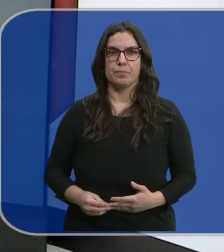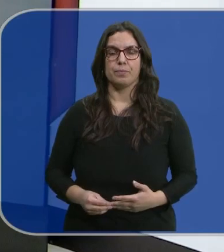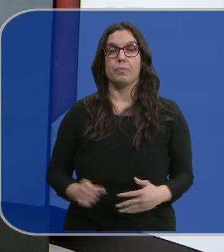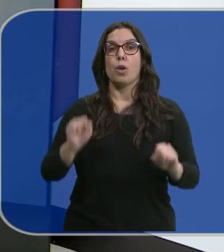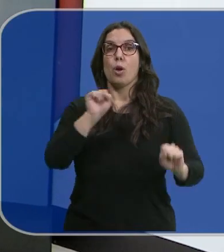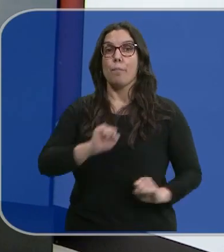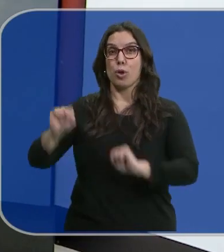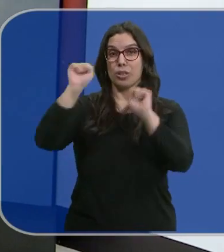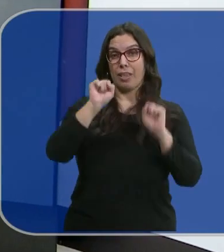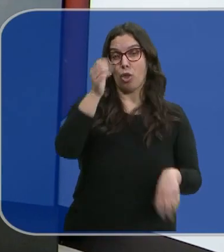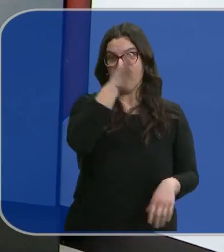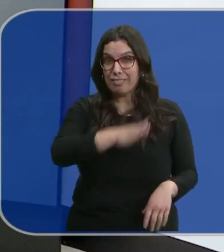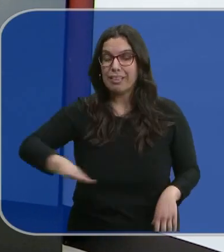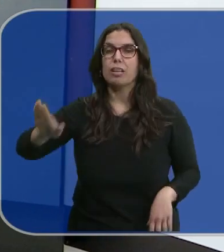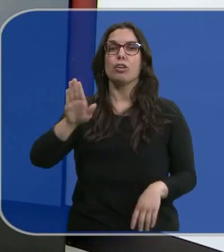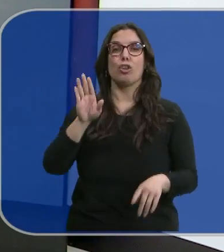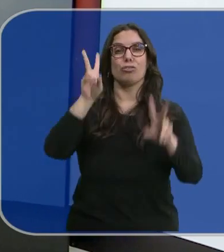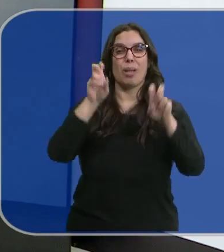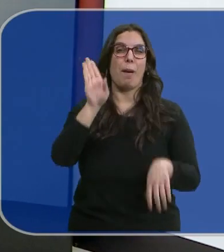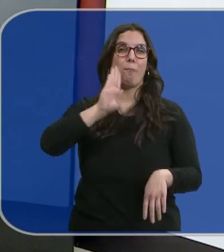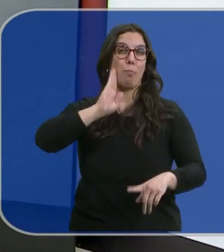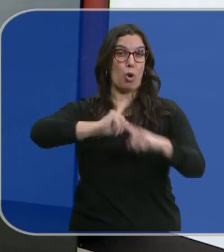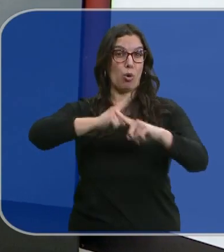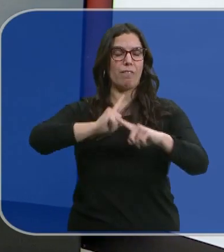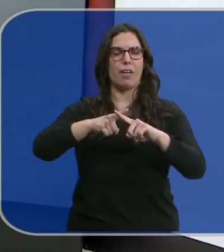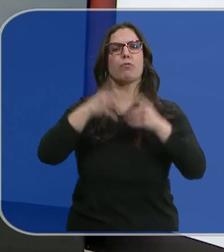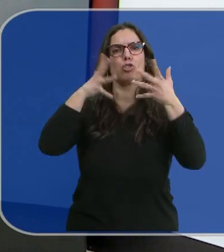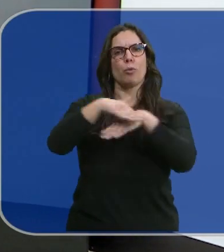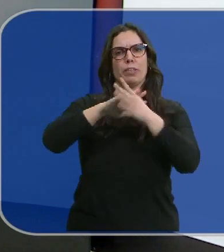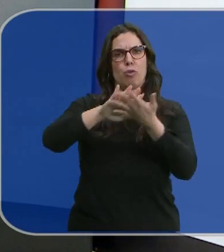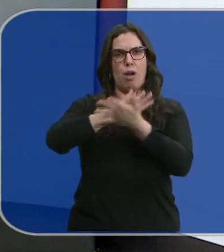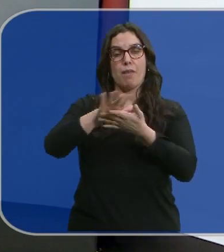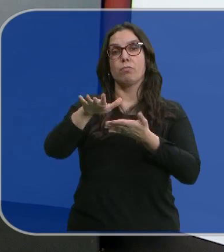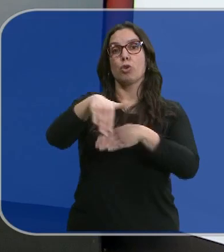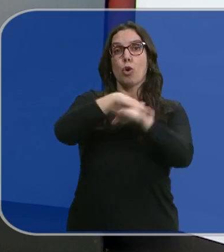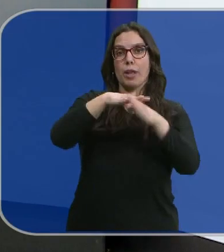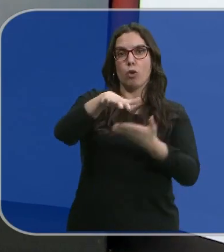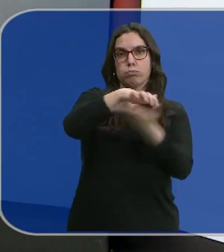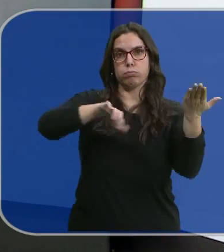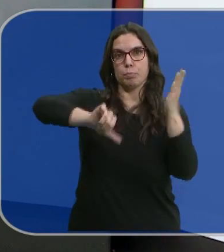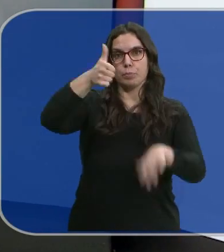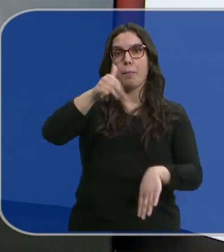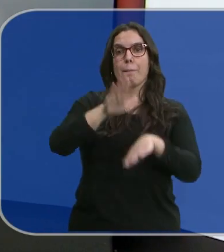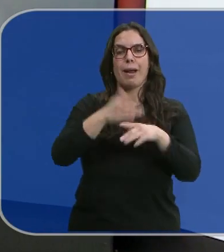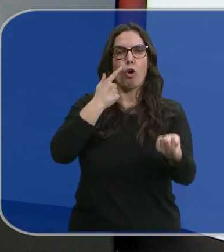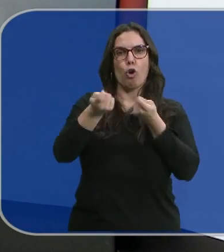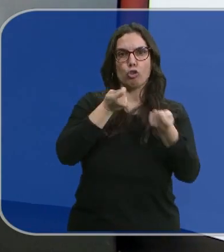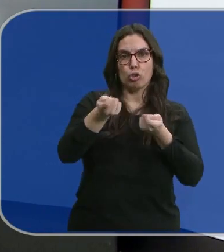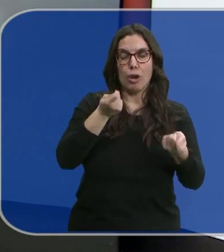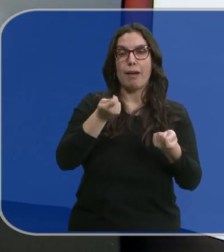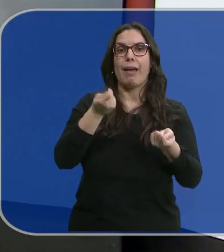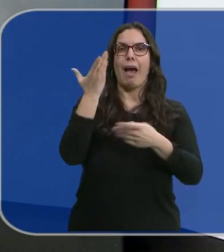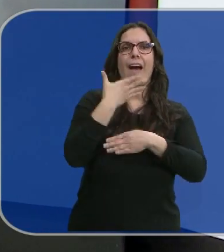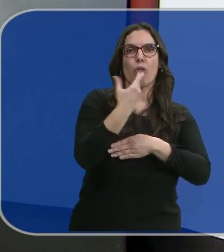La protección de los menores ante la pornografía ha llegado al Consejo de Ministros. El Gobierno ha aprobado un informe para regular el acceso de niños y adolescentes